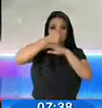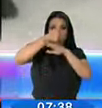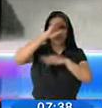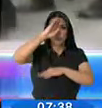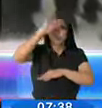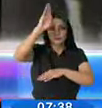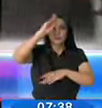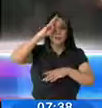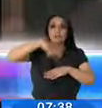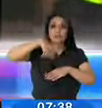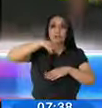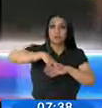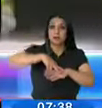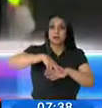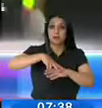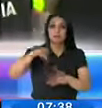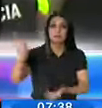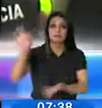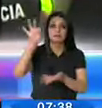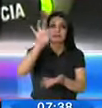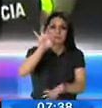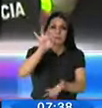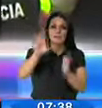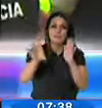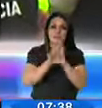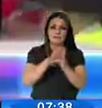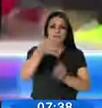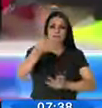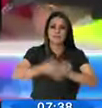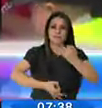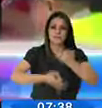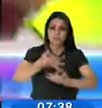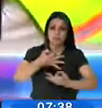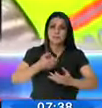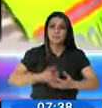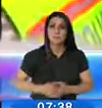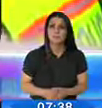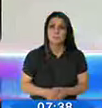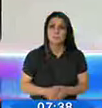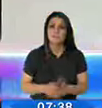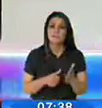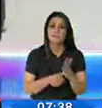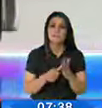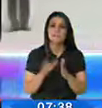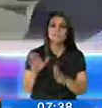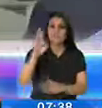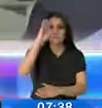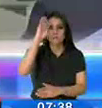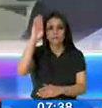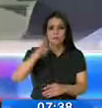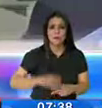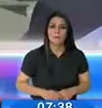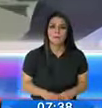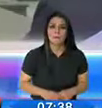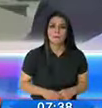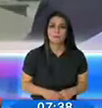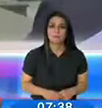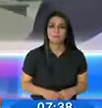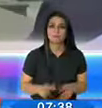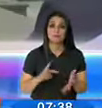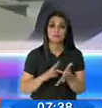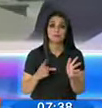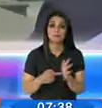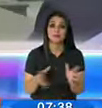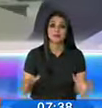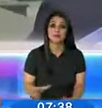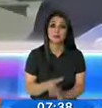Nacional, entregando su representación legal, judicial y extrajudicial al Ministerio del Interior. Esto violenta la